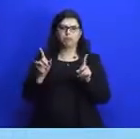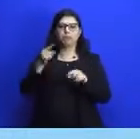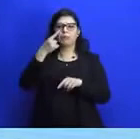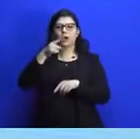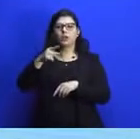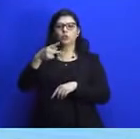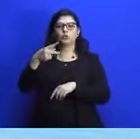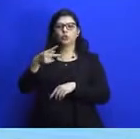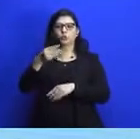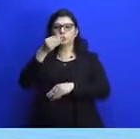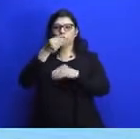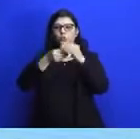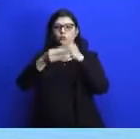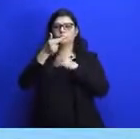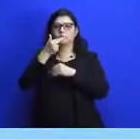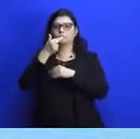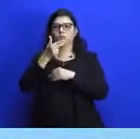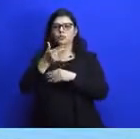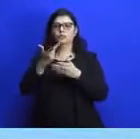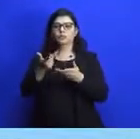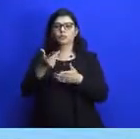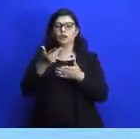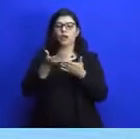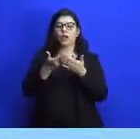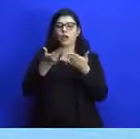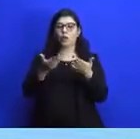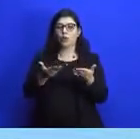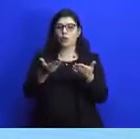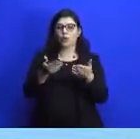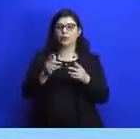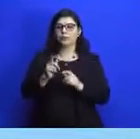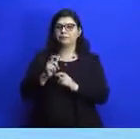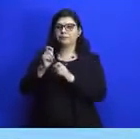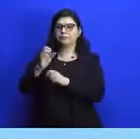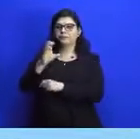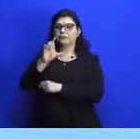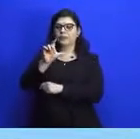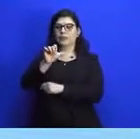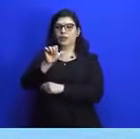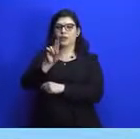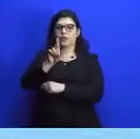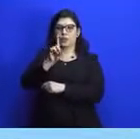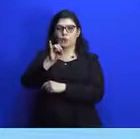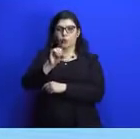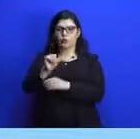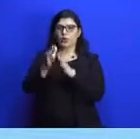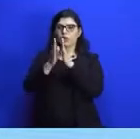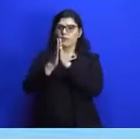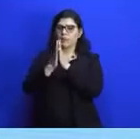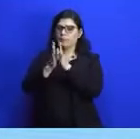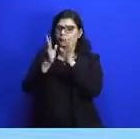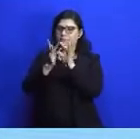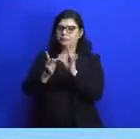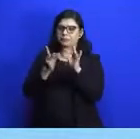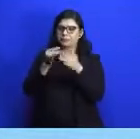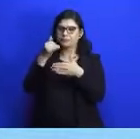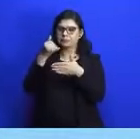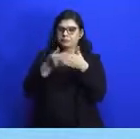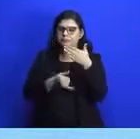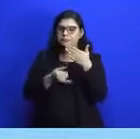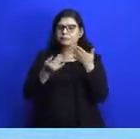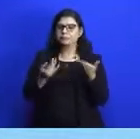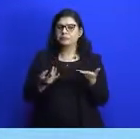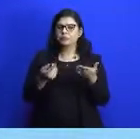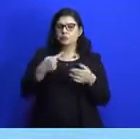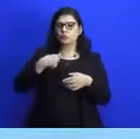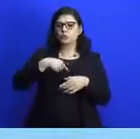alimentación. Entonces, ahora quisiera pasarlos con Claudia de la Vega. Claudia, me gustaría que nos cuentes un poquito más qué estamos haciendo